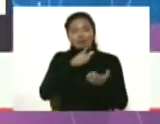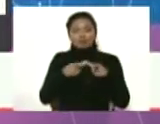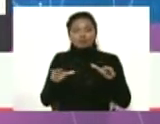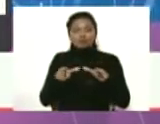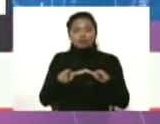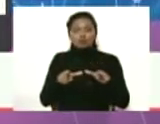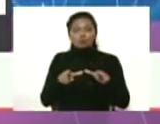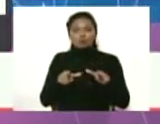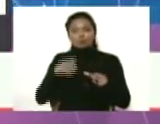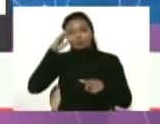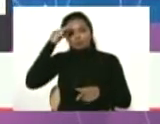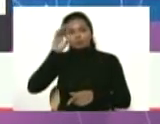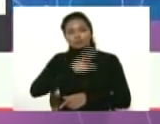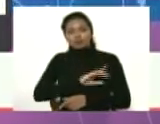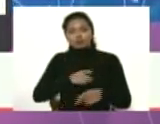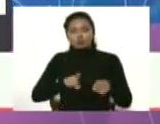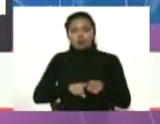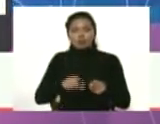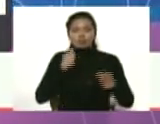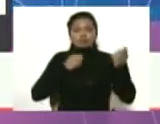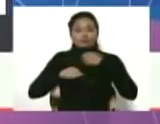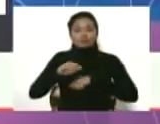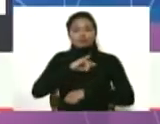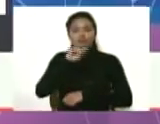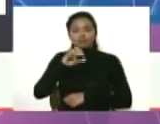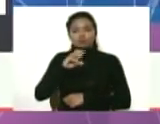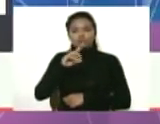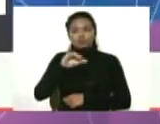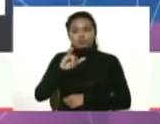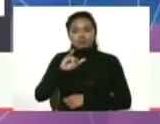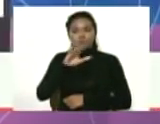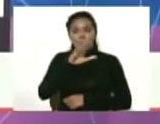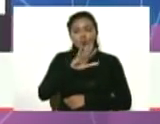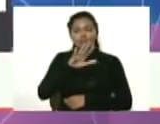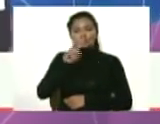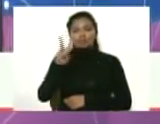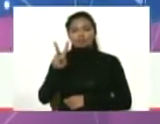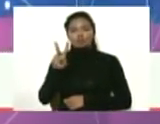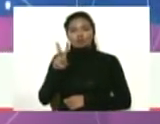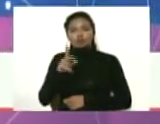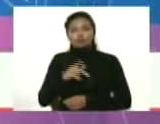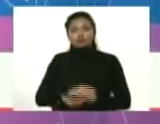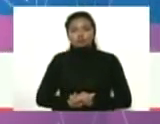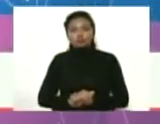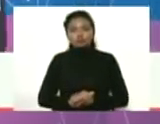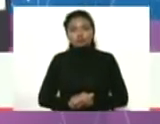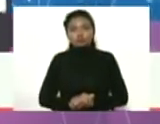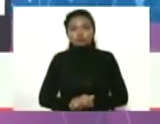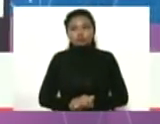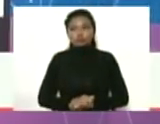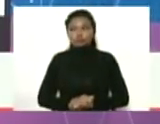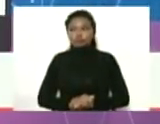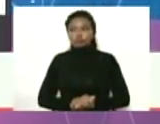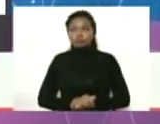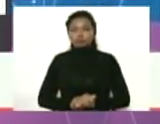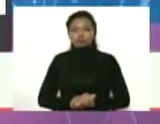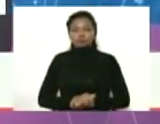de Milicia de la SORI 52 Monaga, el comandante de la ARI